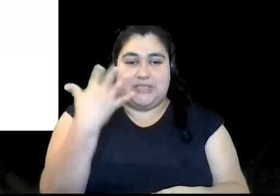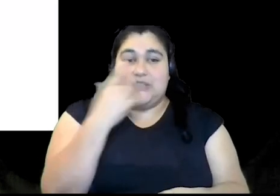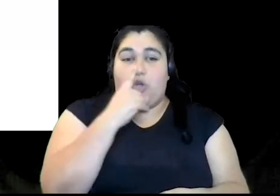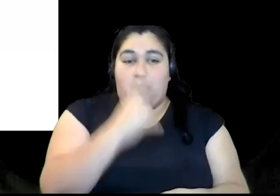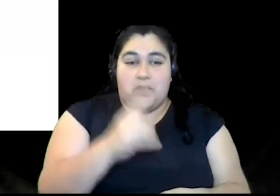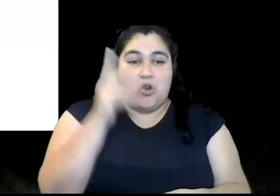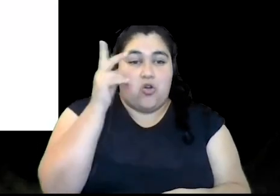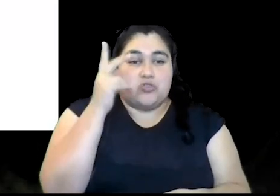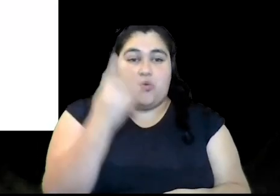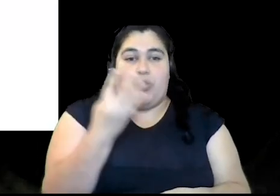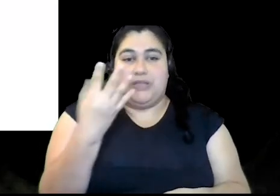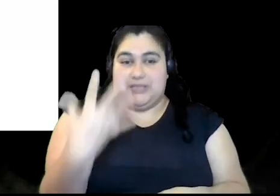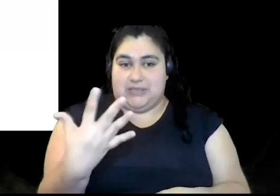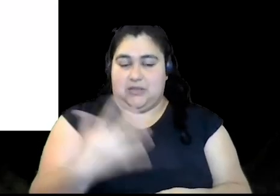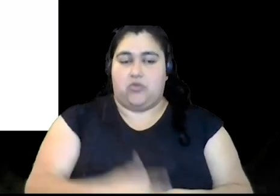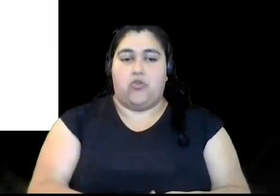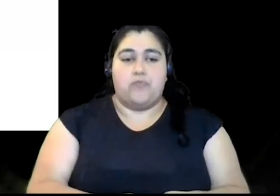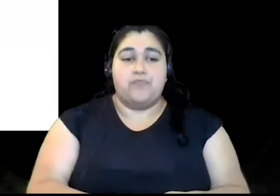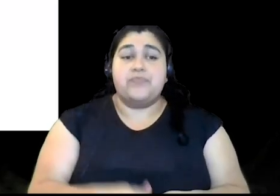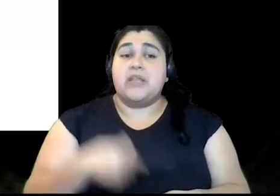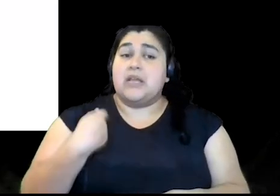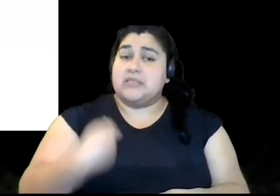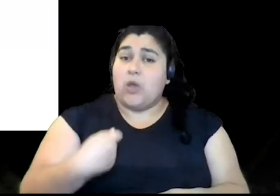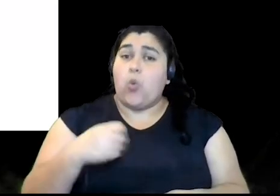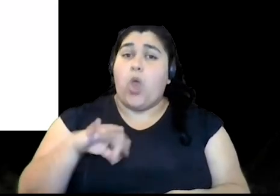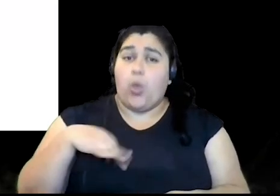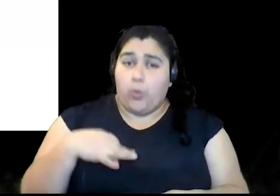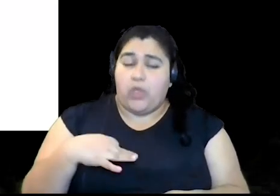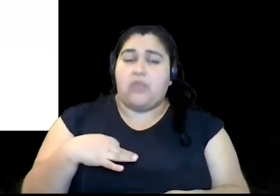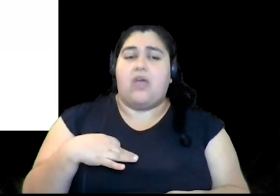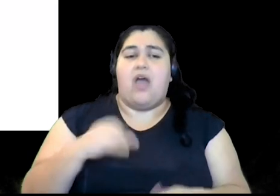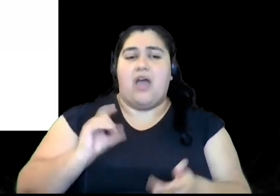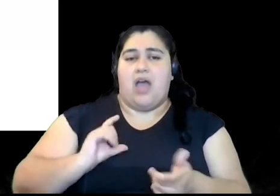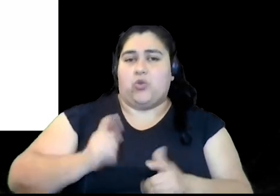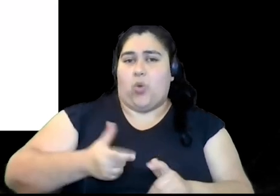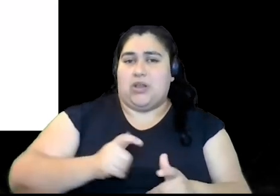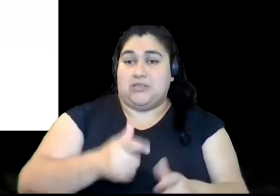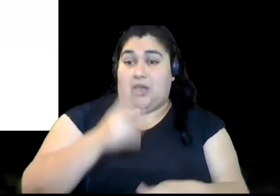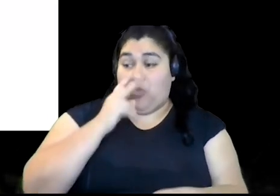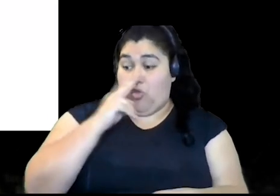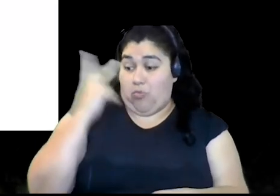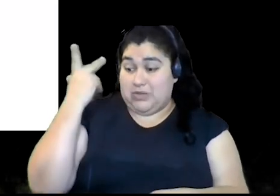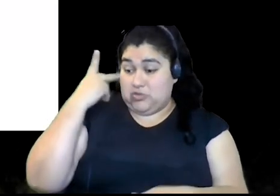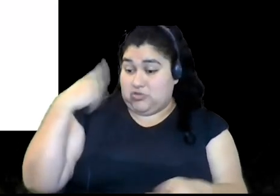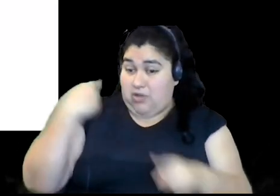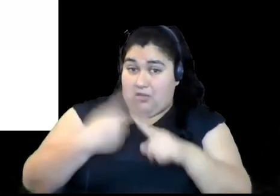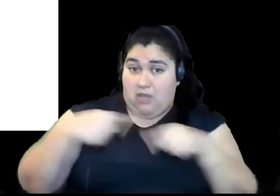195.845. Seguros de vida se está actualizando desde el 2018.